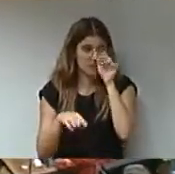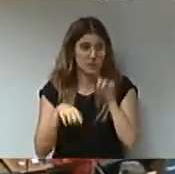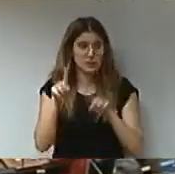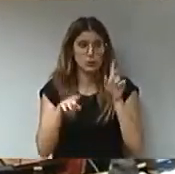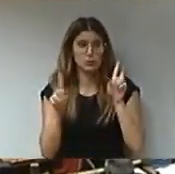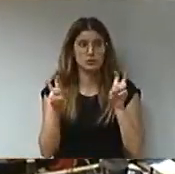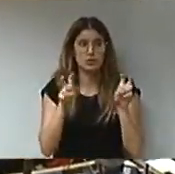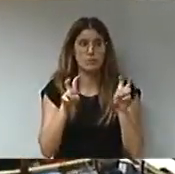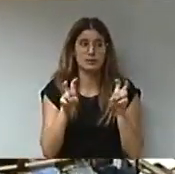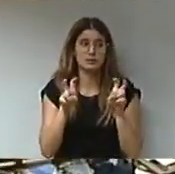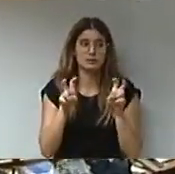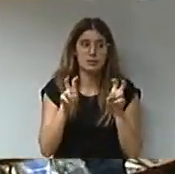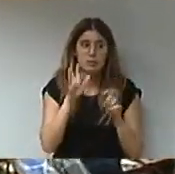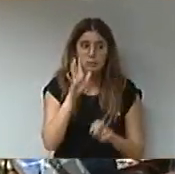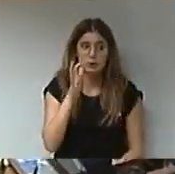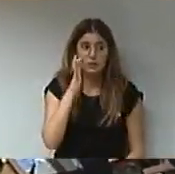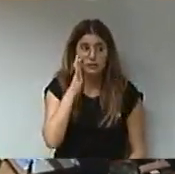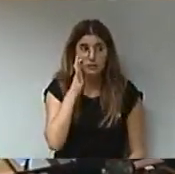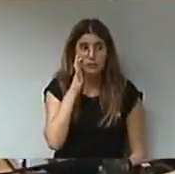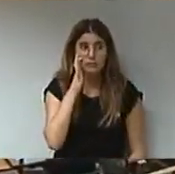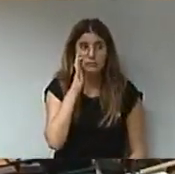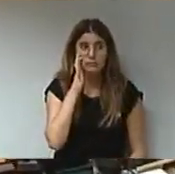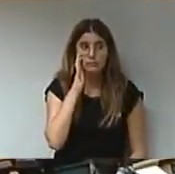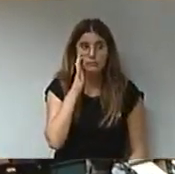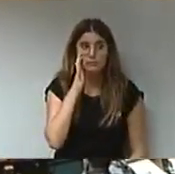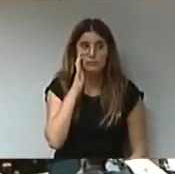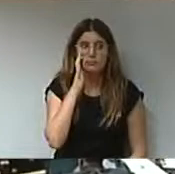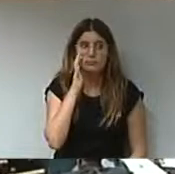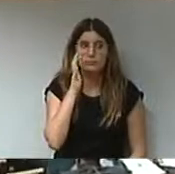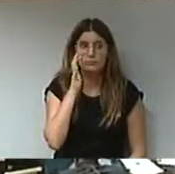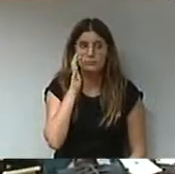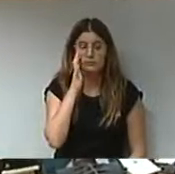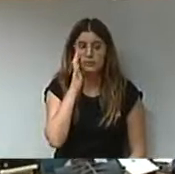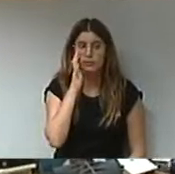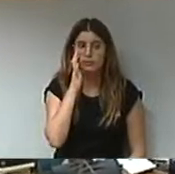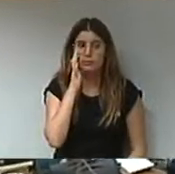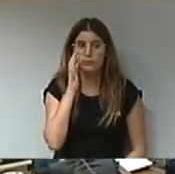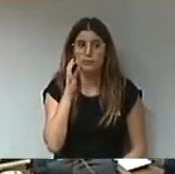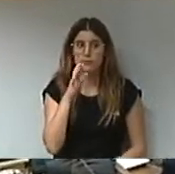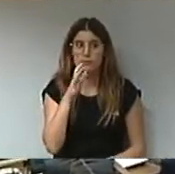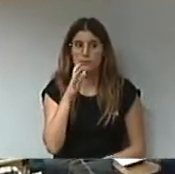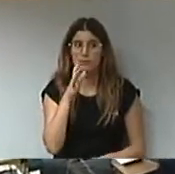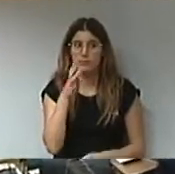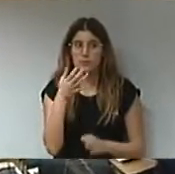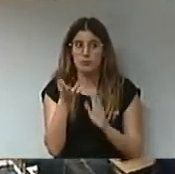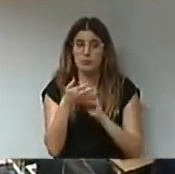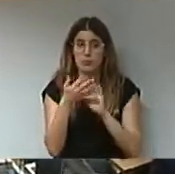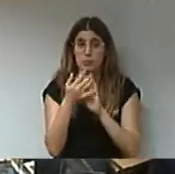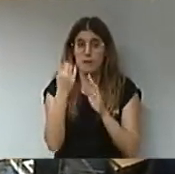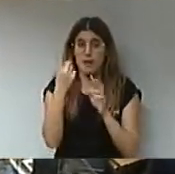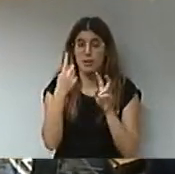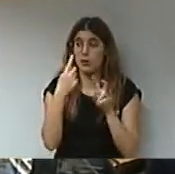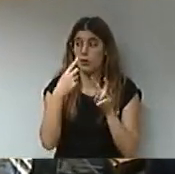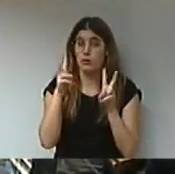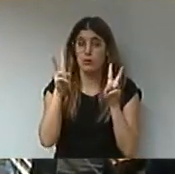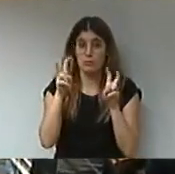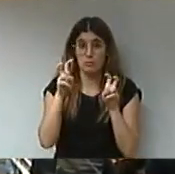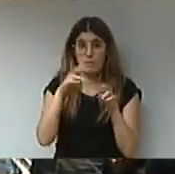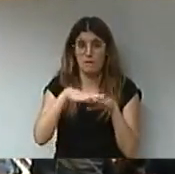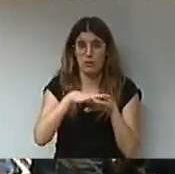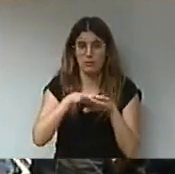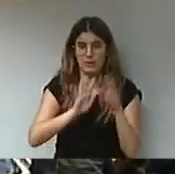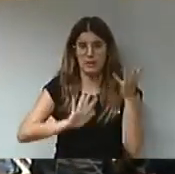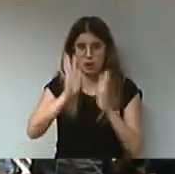porque no voy a dejar de decir nada sobre una cuestión fundamental de las que usted ha hablado, que son los incendios.